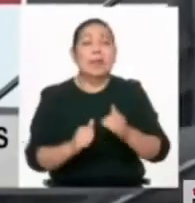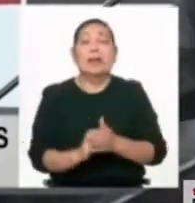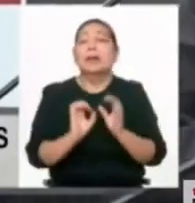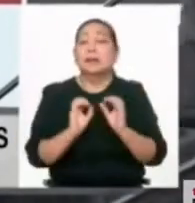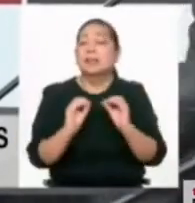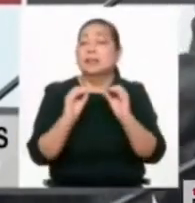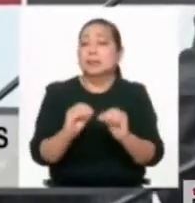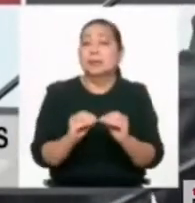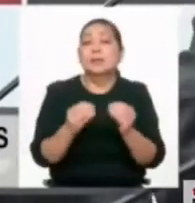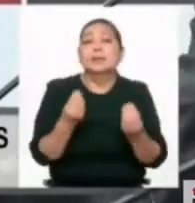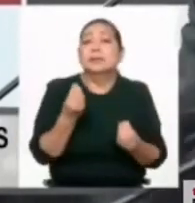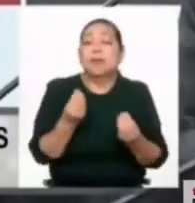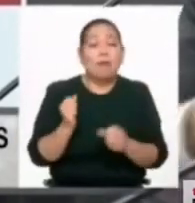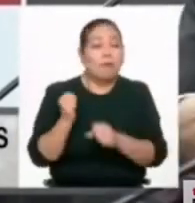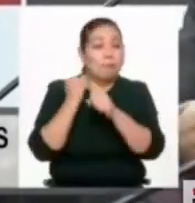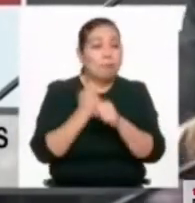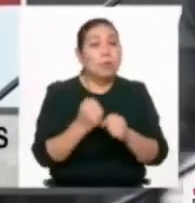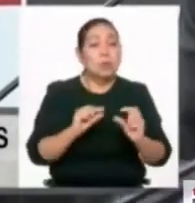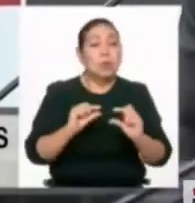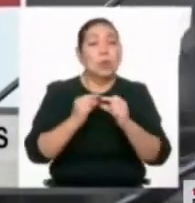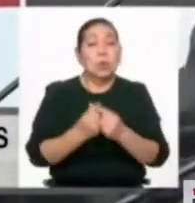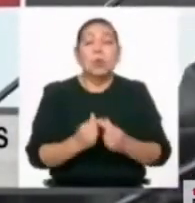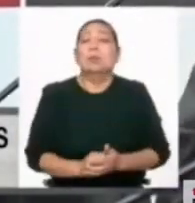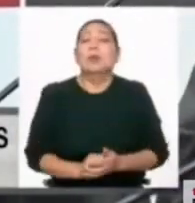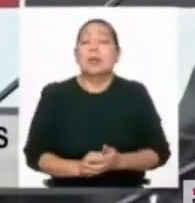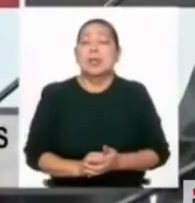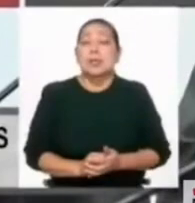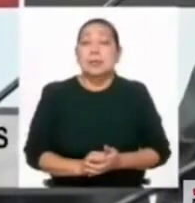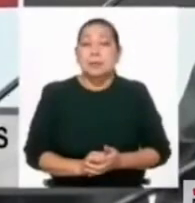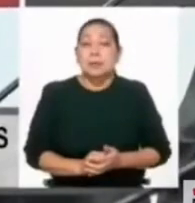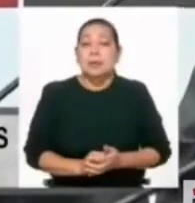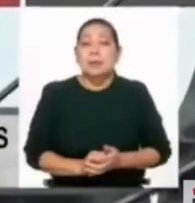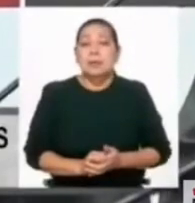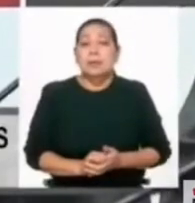que está destinado justamente a fortalecer este sector.